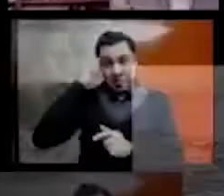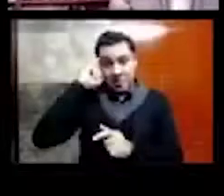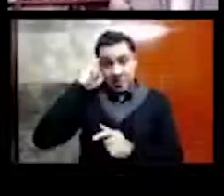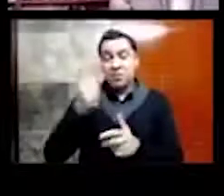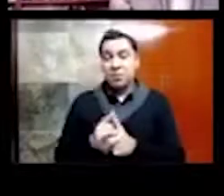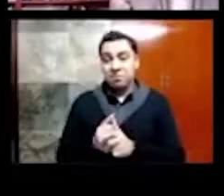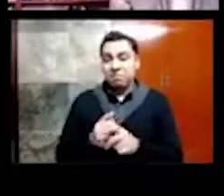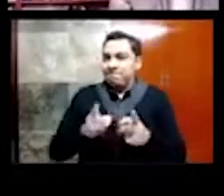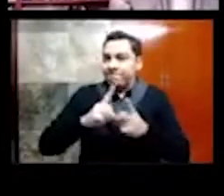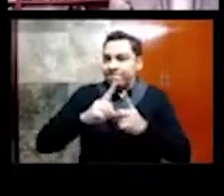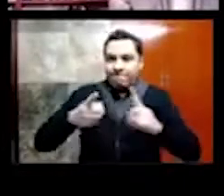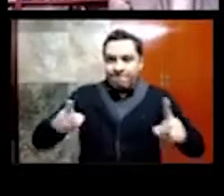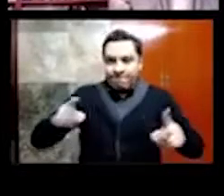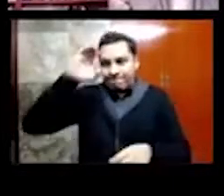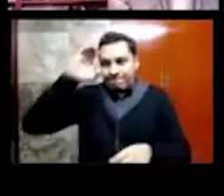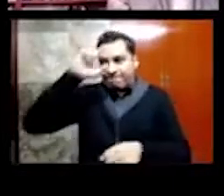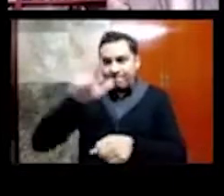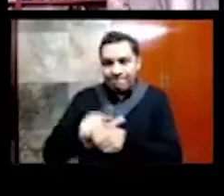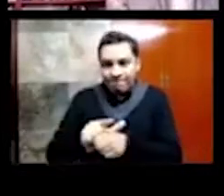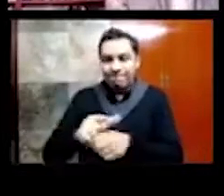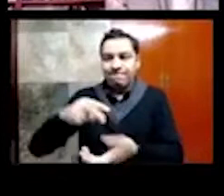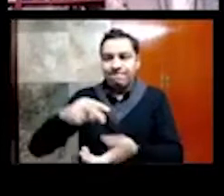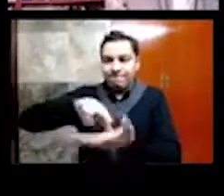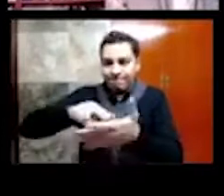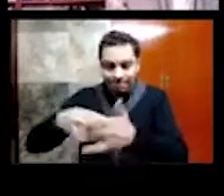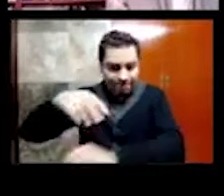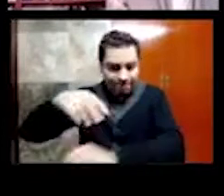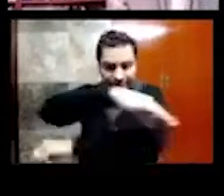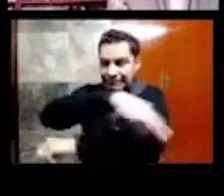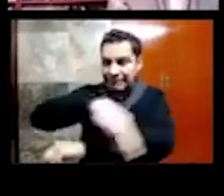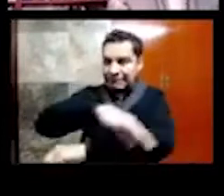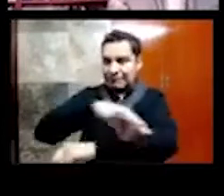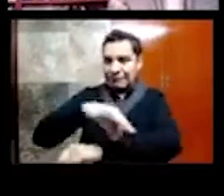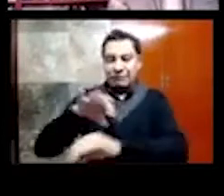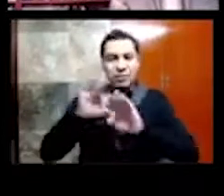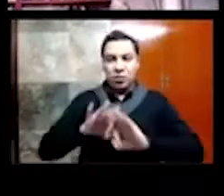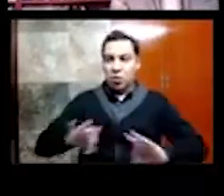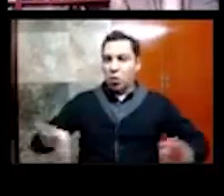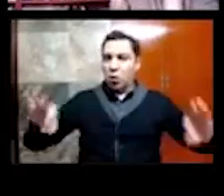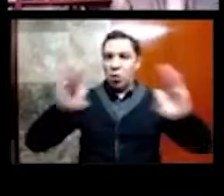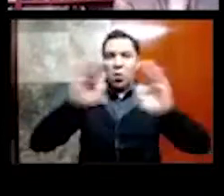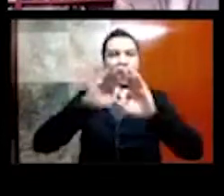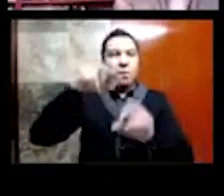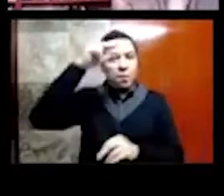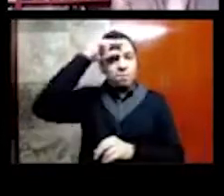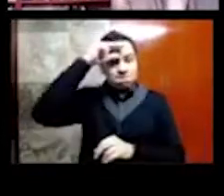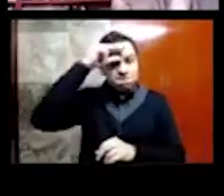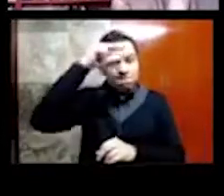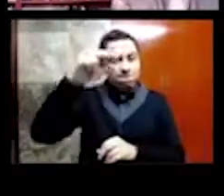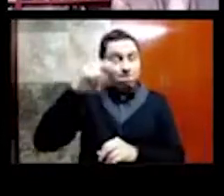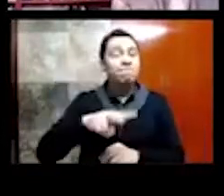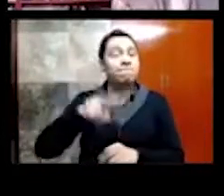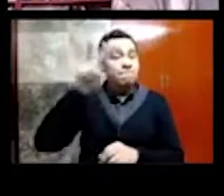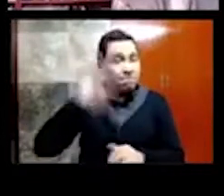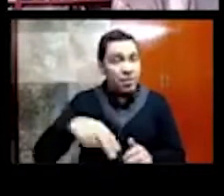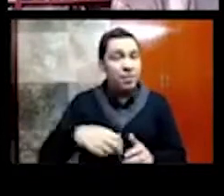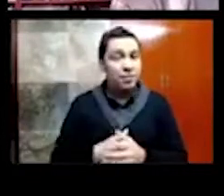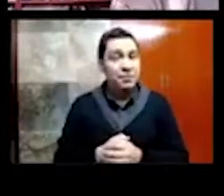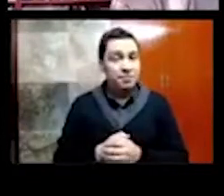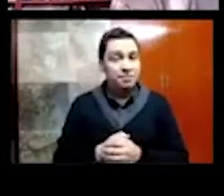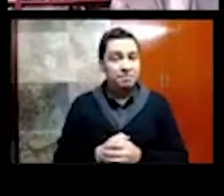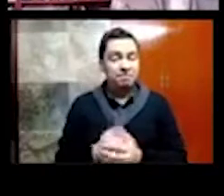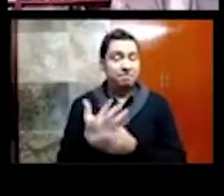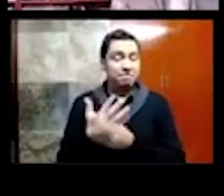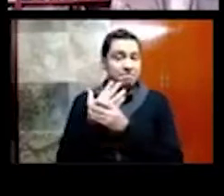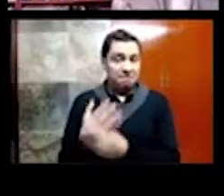desarrollo cultural importantísimo, ¿no? Y herederos de la tradición teotihuacana, algunos de ellos, ¿no? Decía Jaime